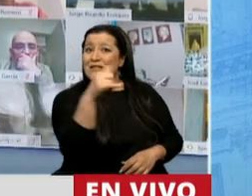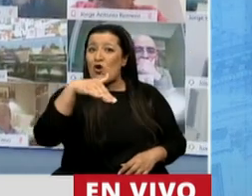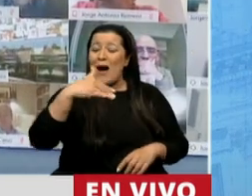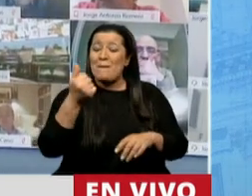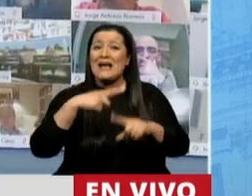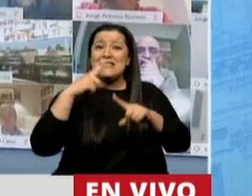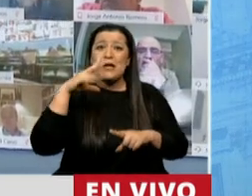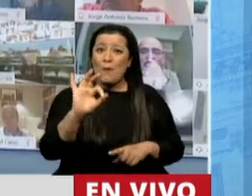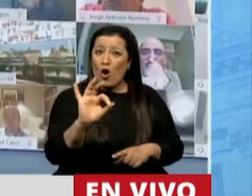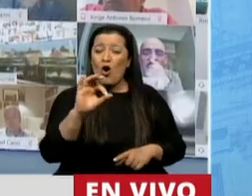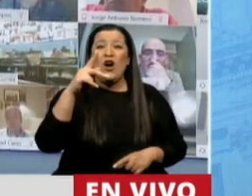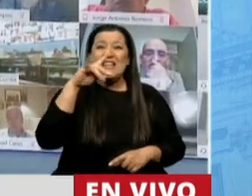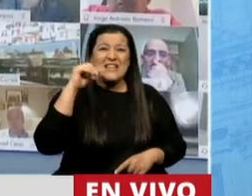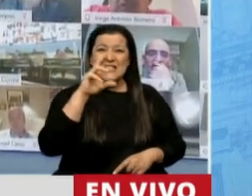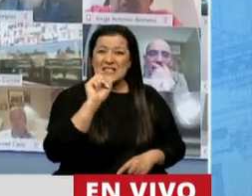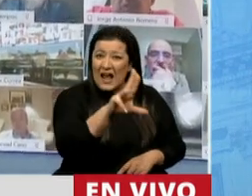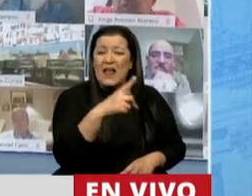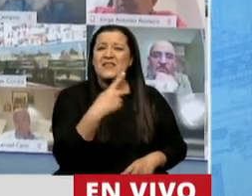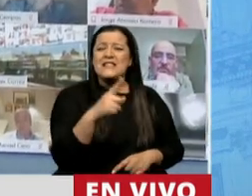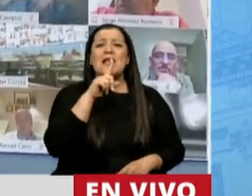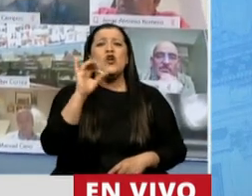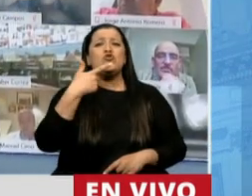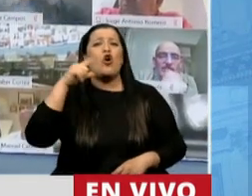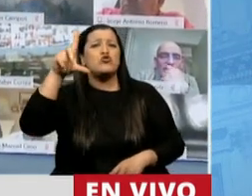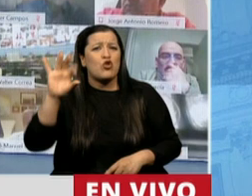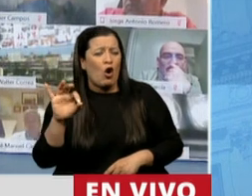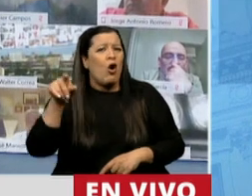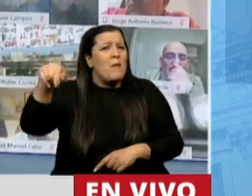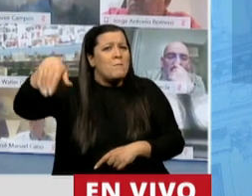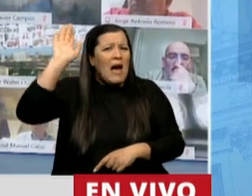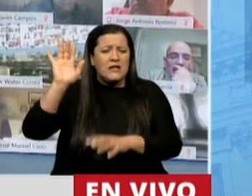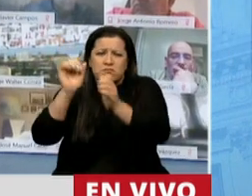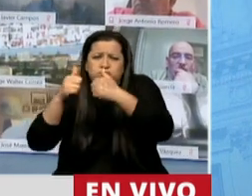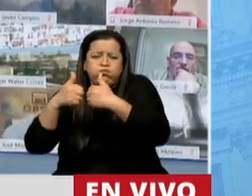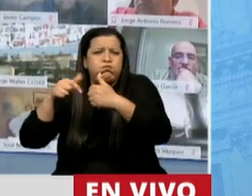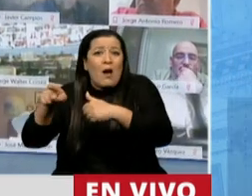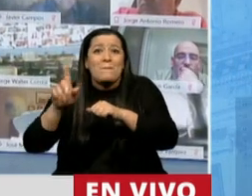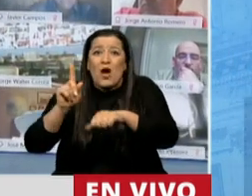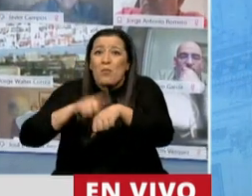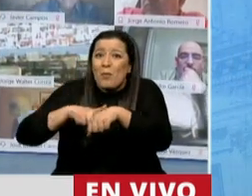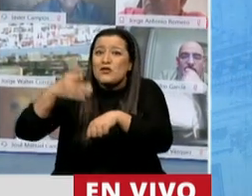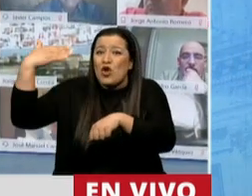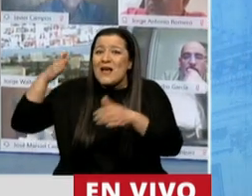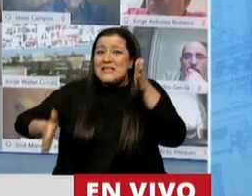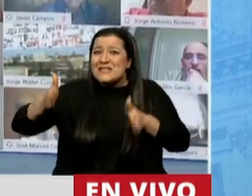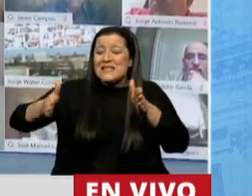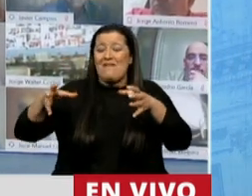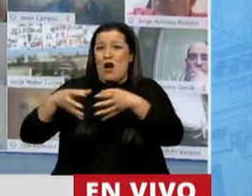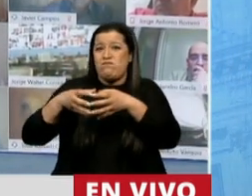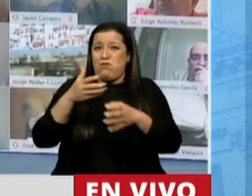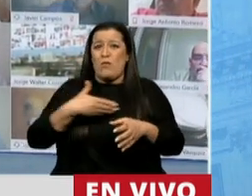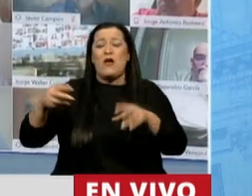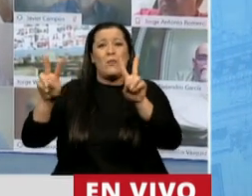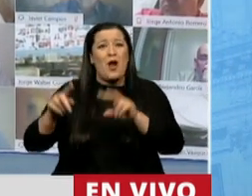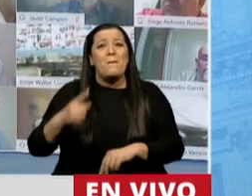kisner que habla de Agustín tosco que Agustín tosco pasó la clandestinidad durante un gobierno peronista en el año